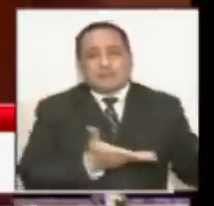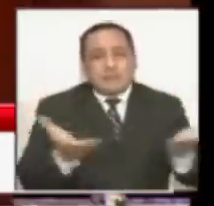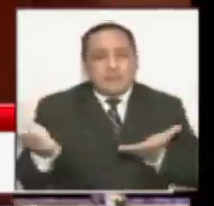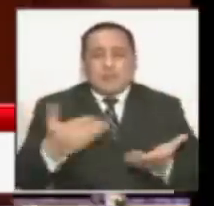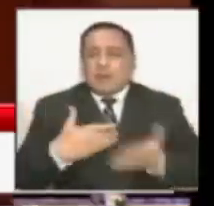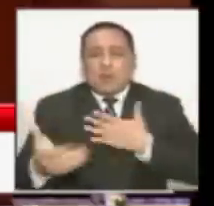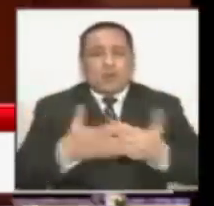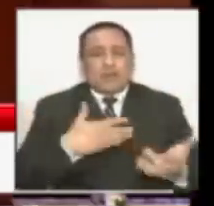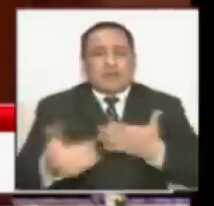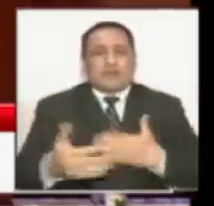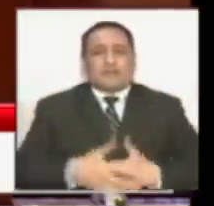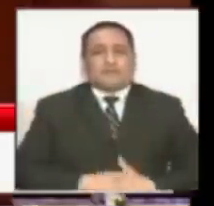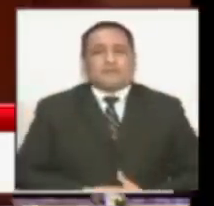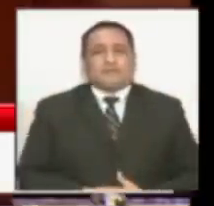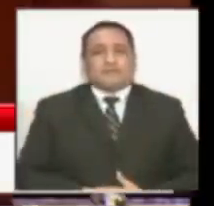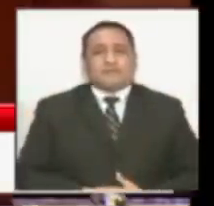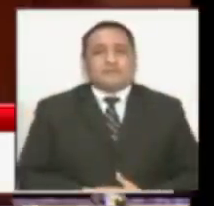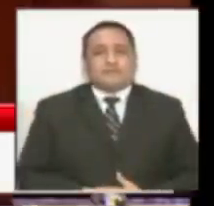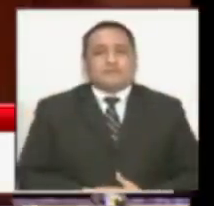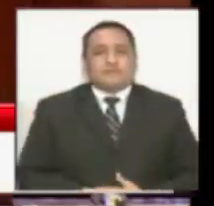abiertas para todos.